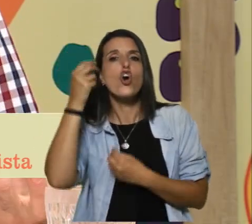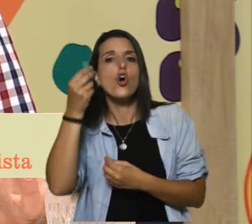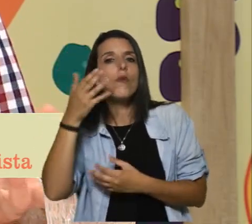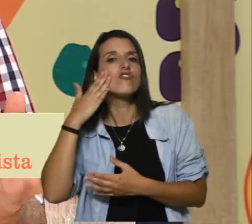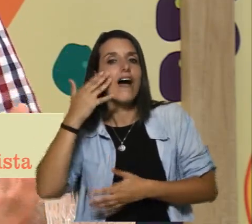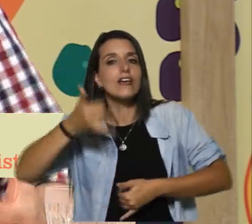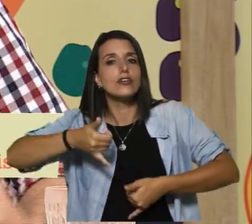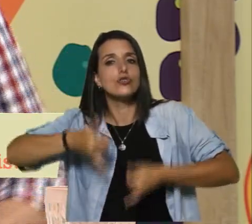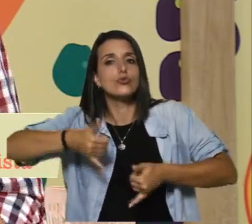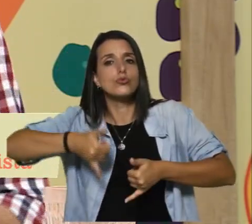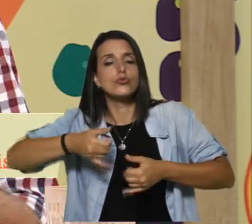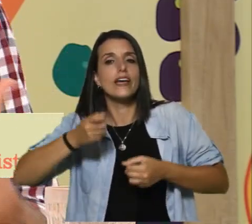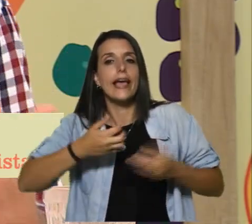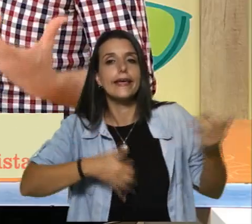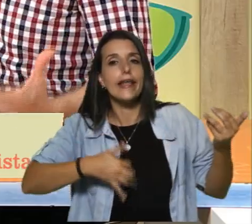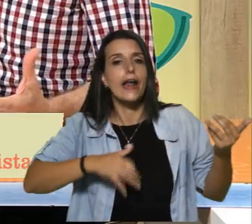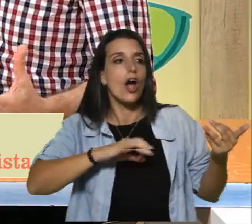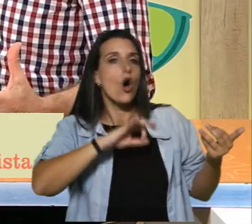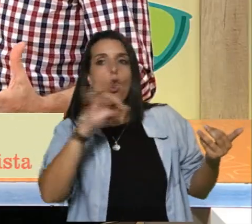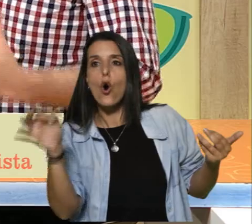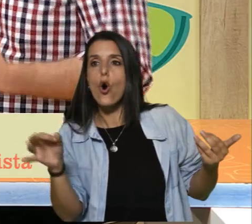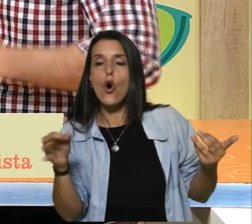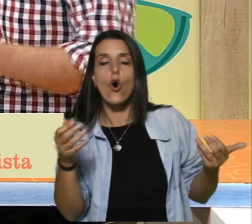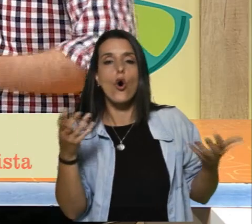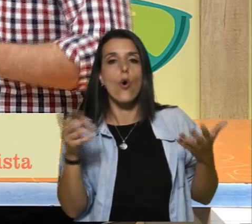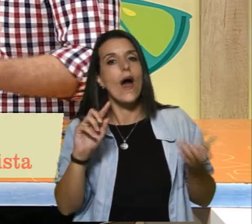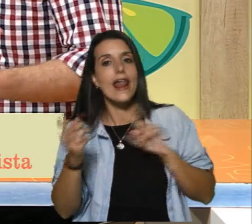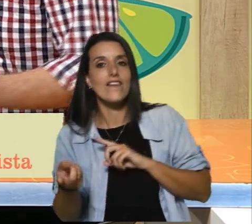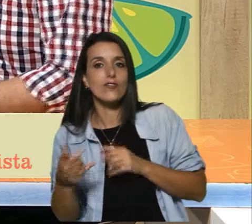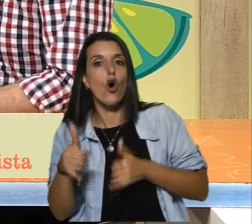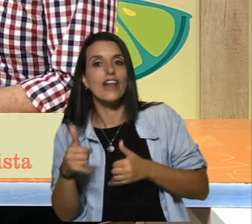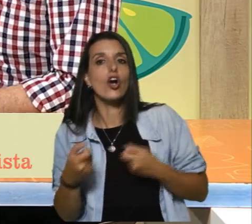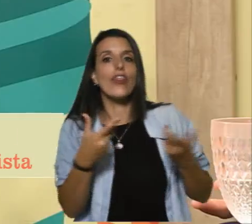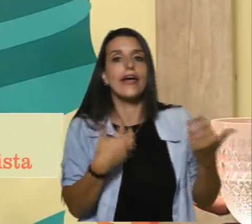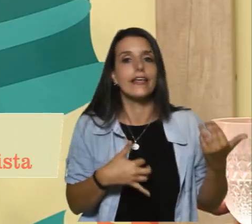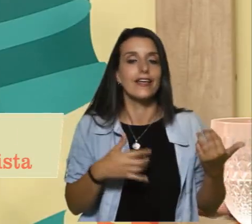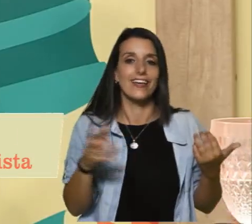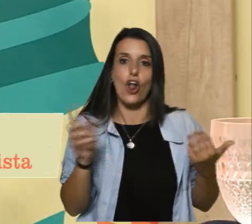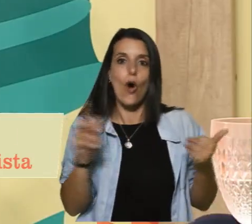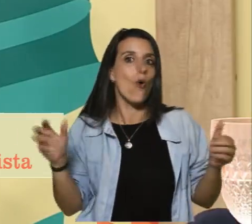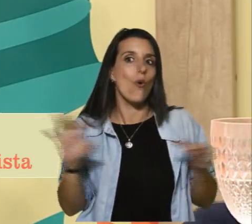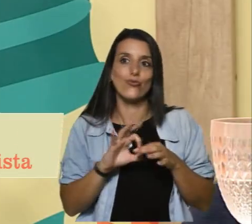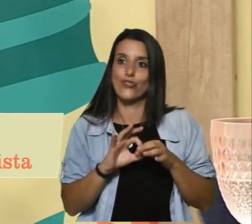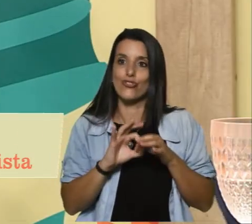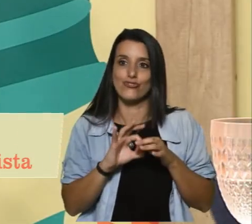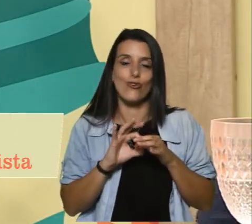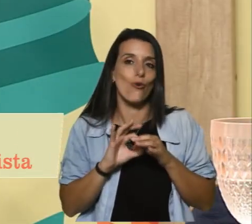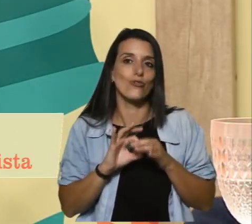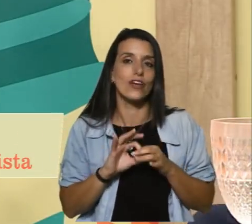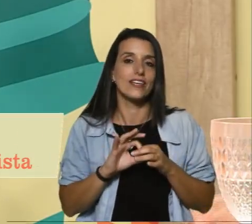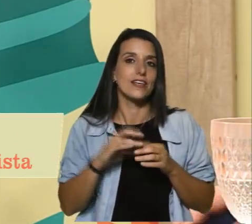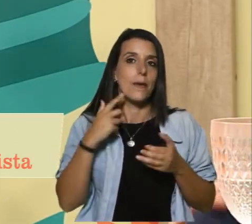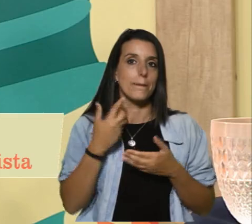bailador? ¿Es la guitarra? ¿Es el taconeo? No pueden ir divorciados. No van divorciados. En este caso que